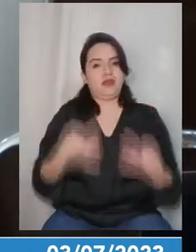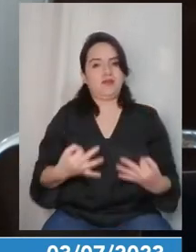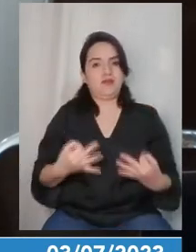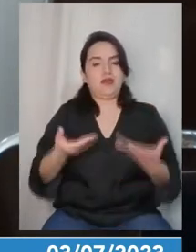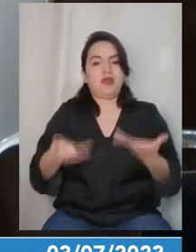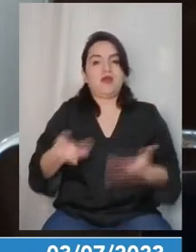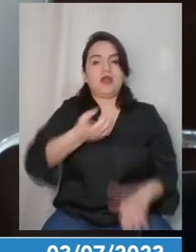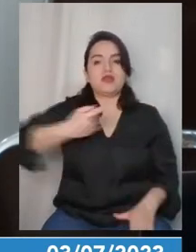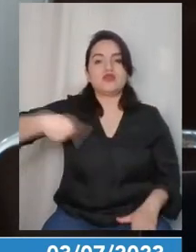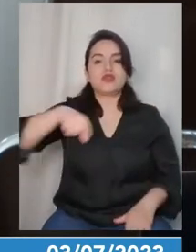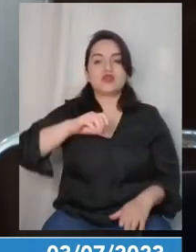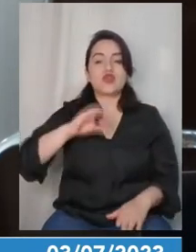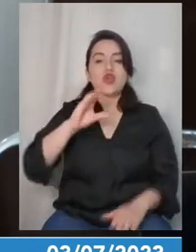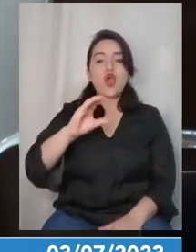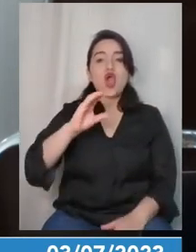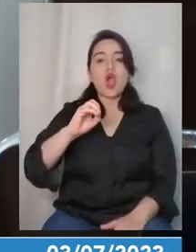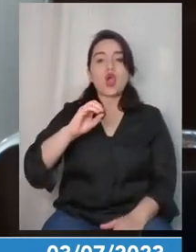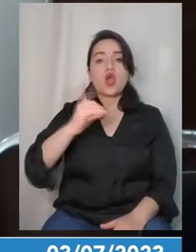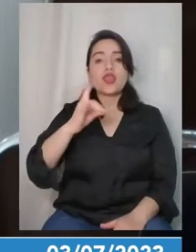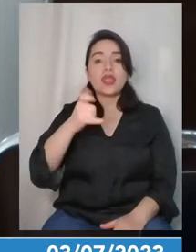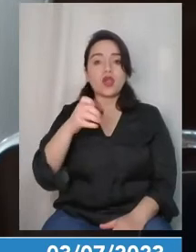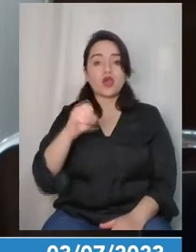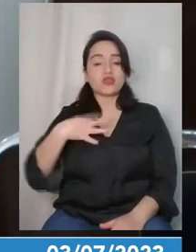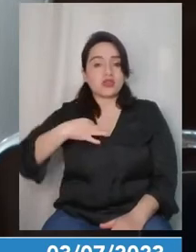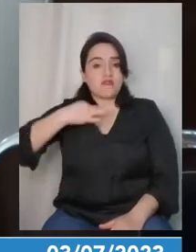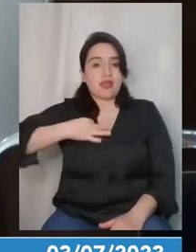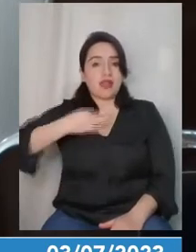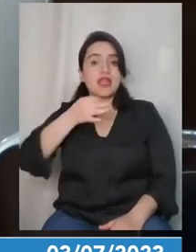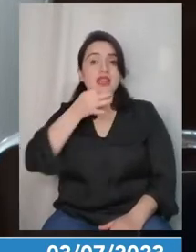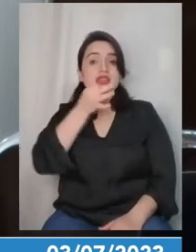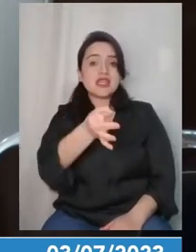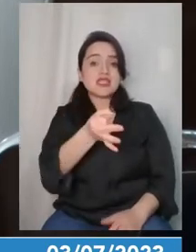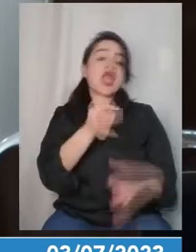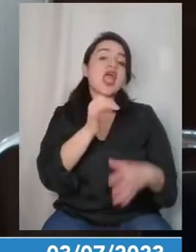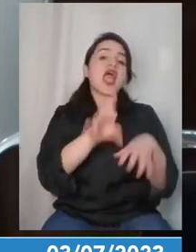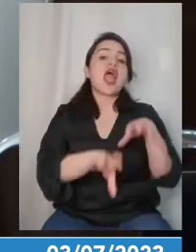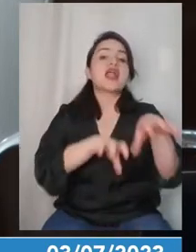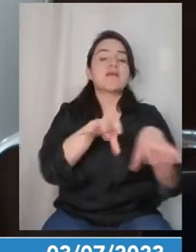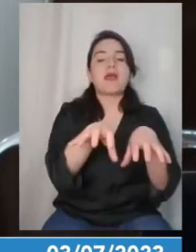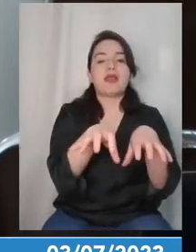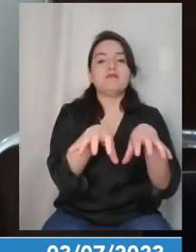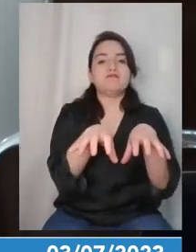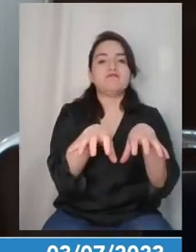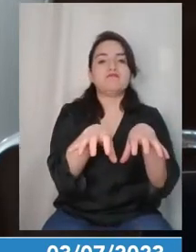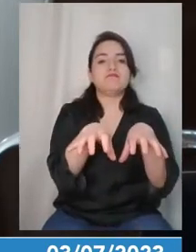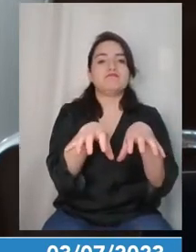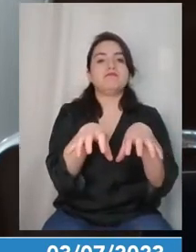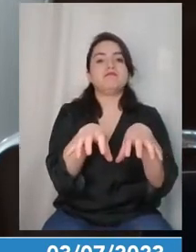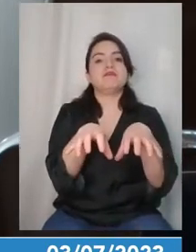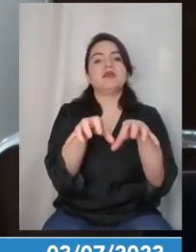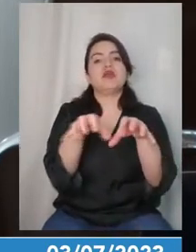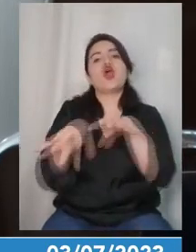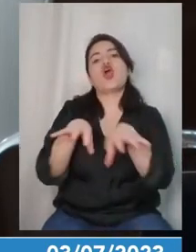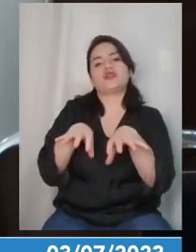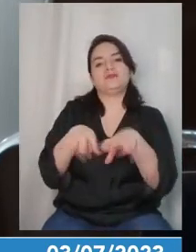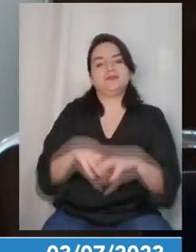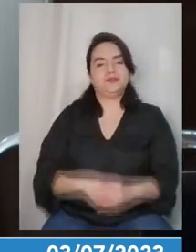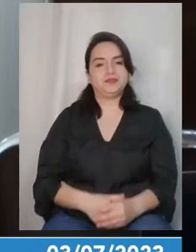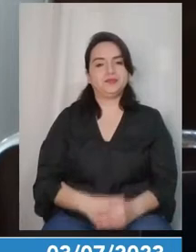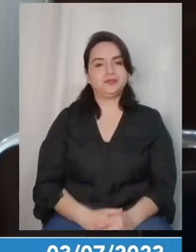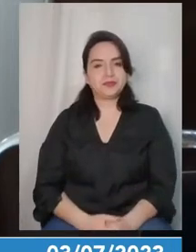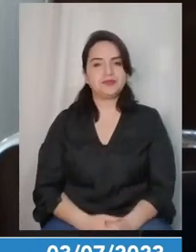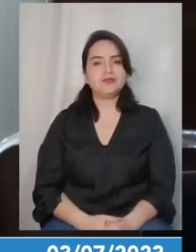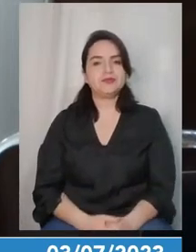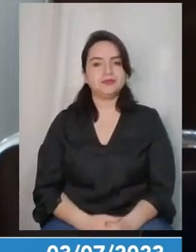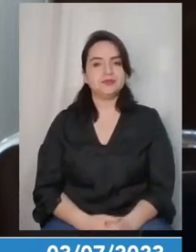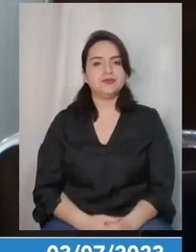se refiere a los animales como seres semovientes. En particular, esto obedece a la particularidad de